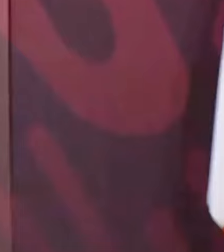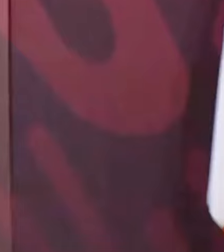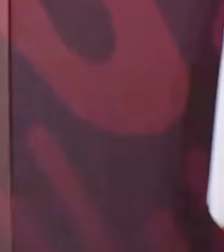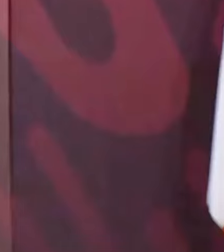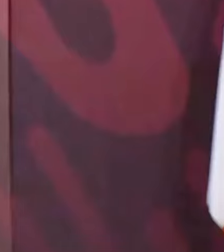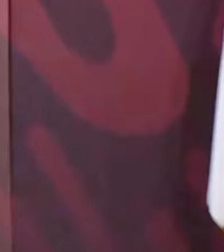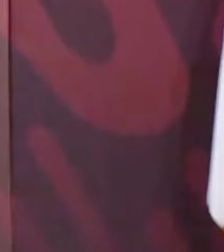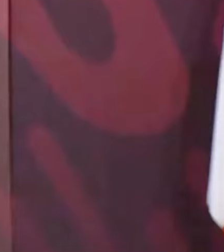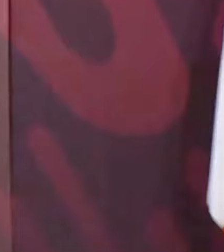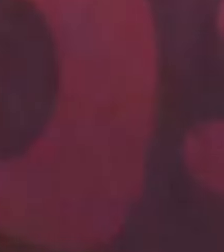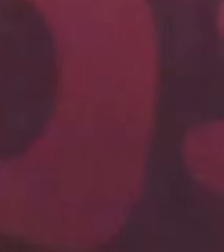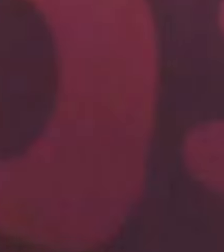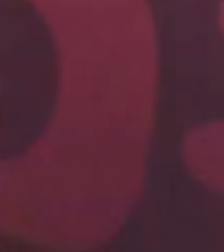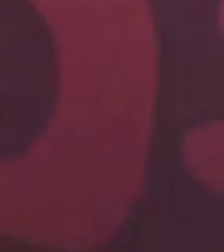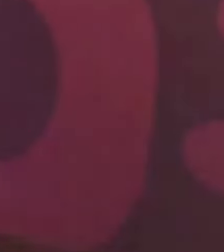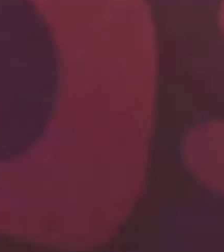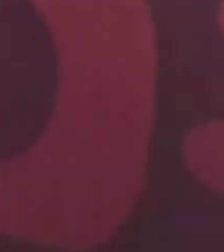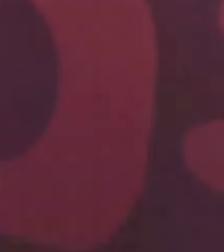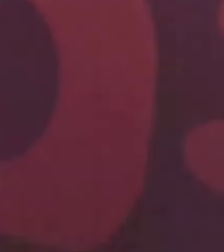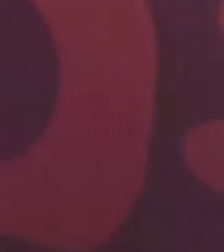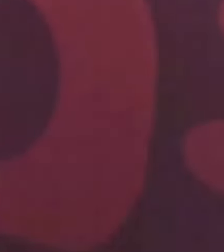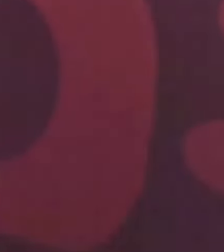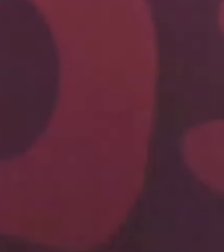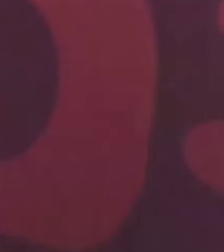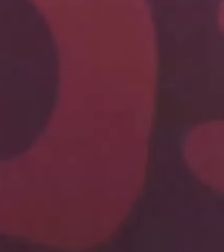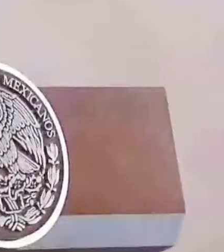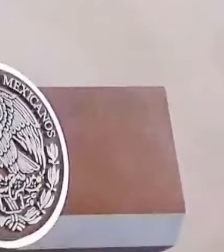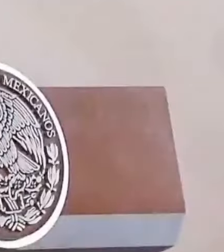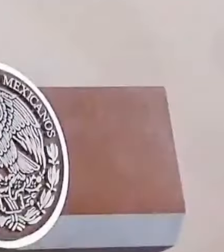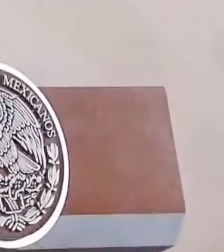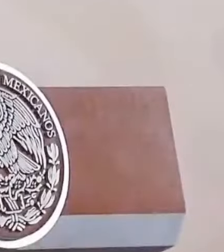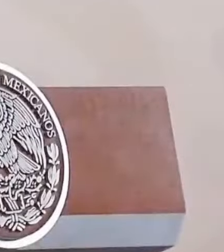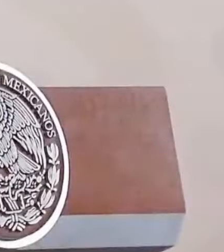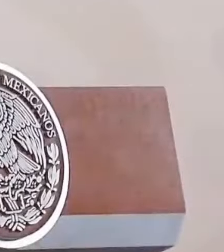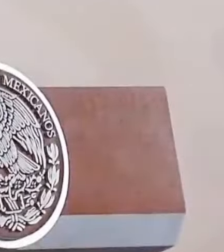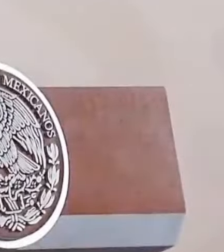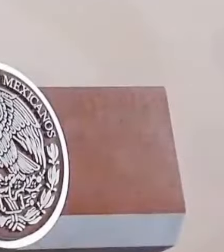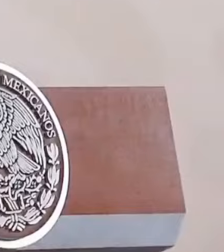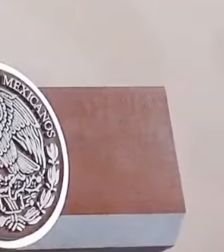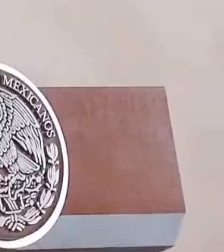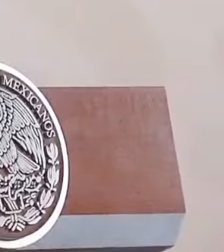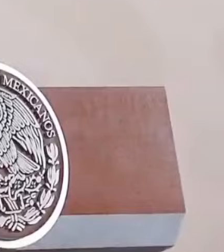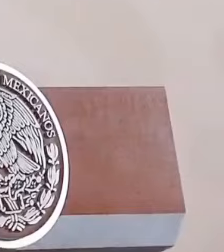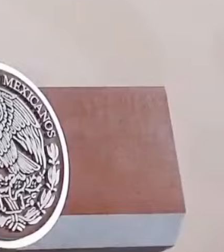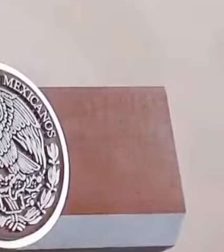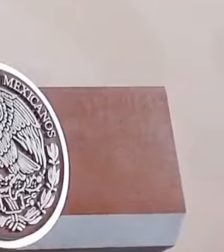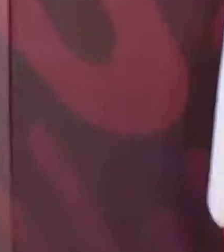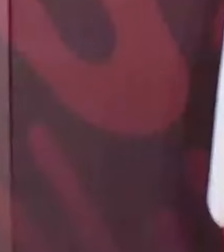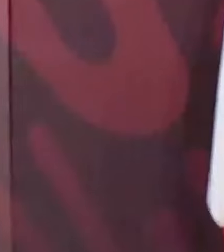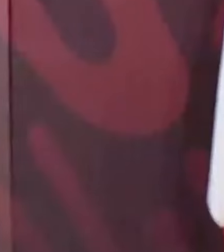sinceridad, háblenle a la gente con el corazón. y les va a ir bien.